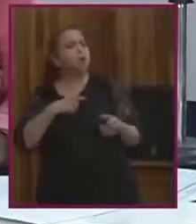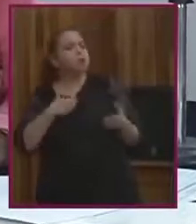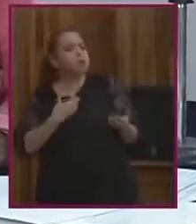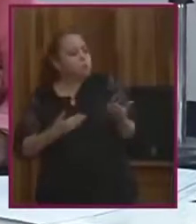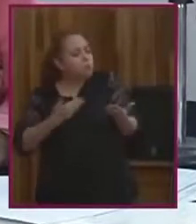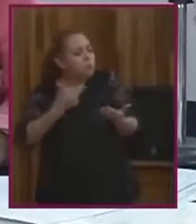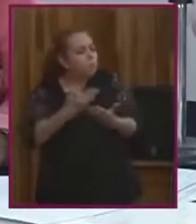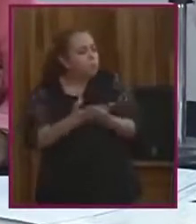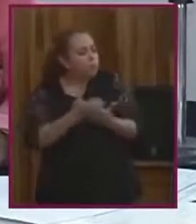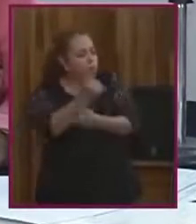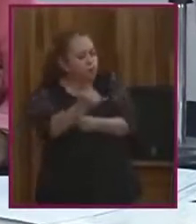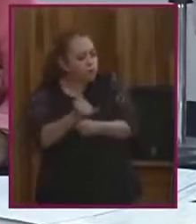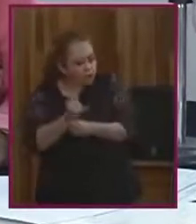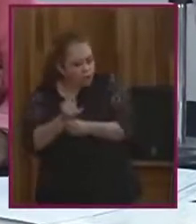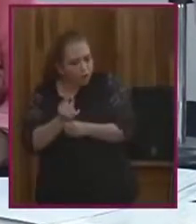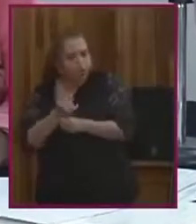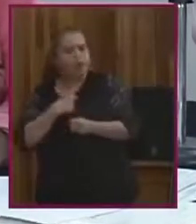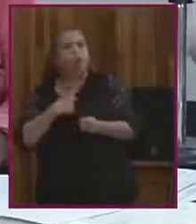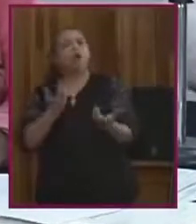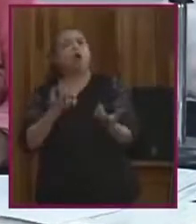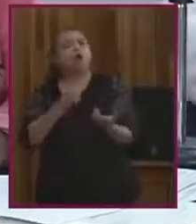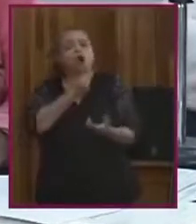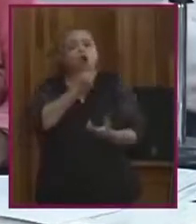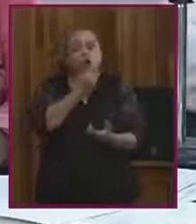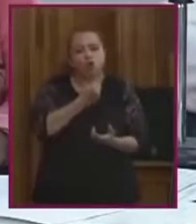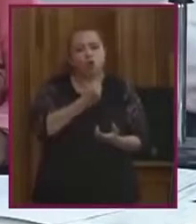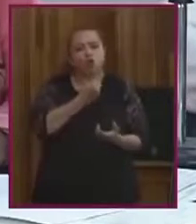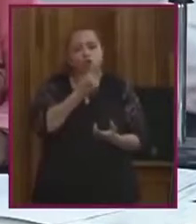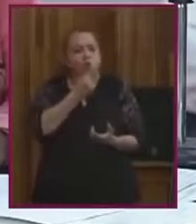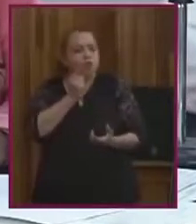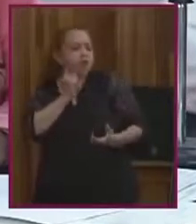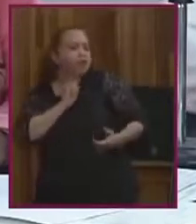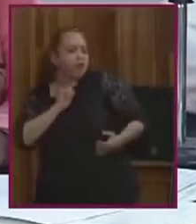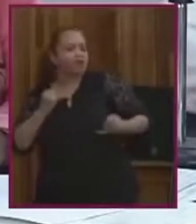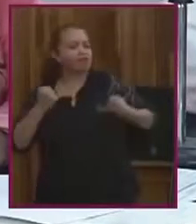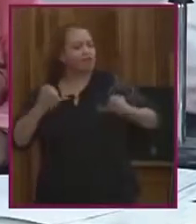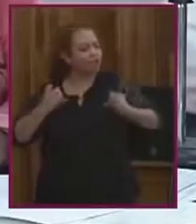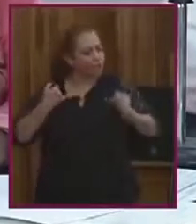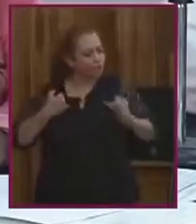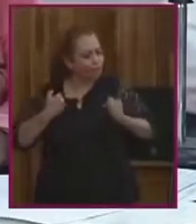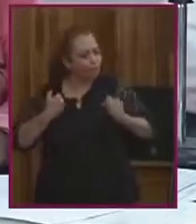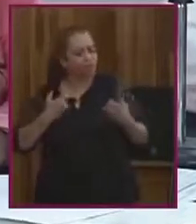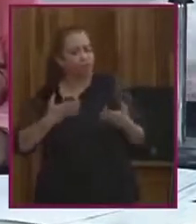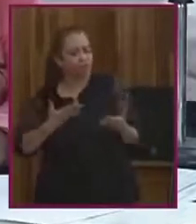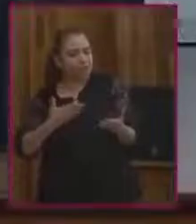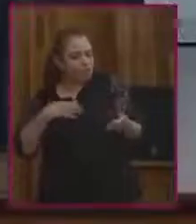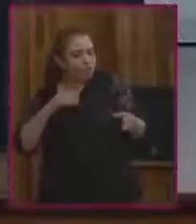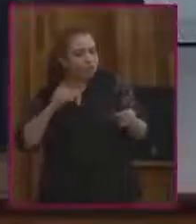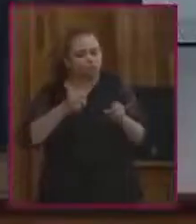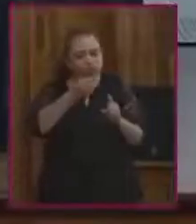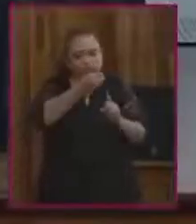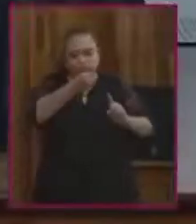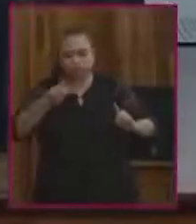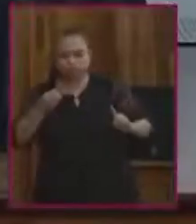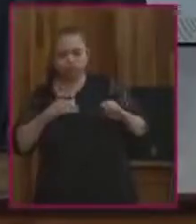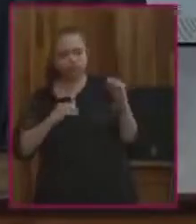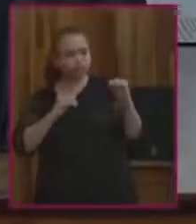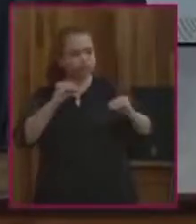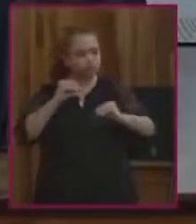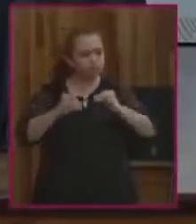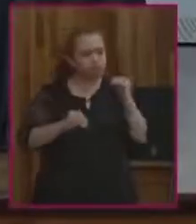de investigación lideradas por niñas, niños y jóvenes, orientados a la construcción de un ecosistema de valor